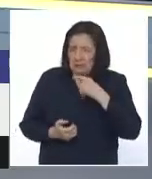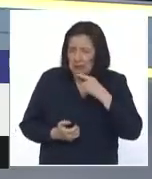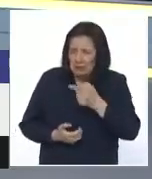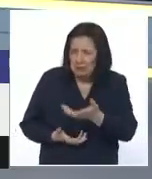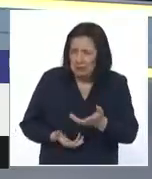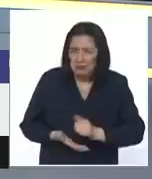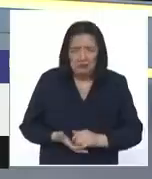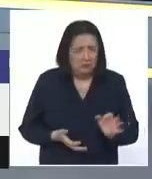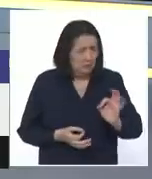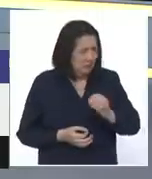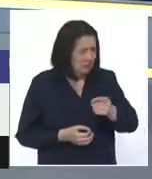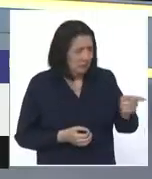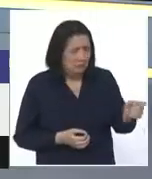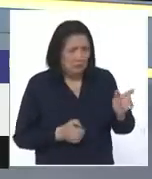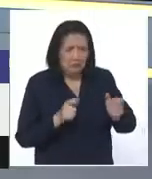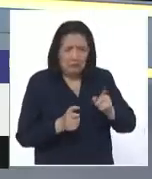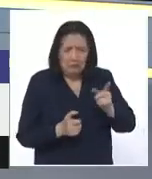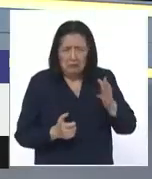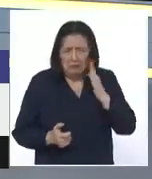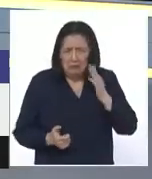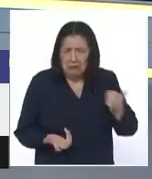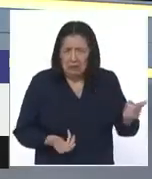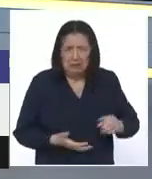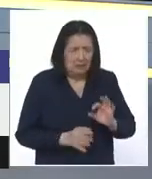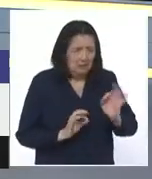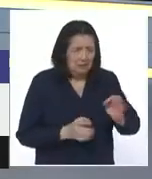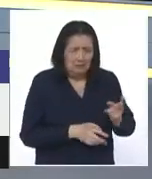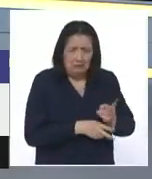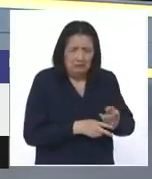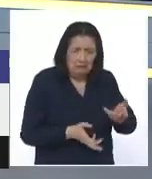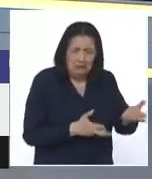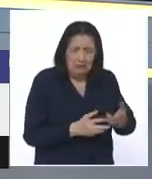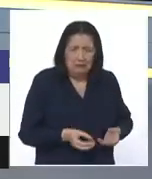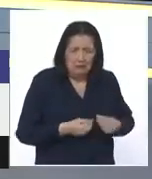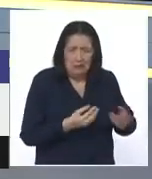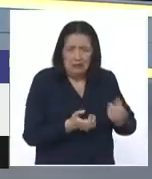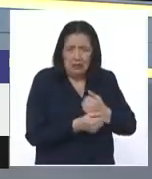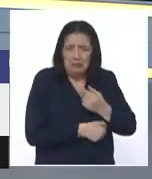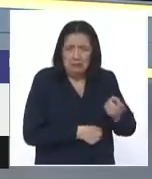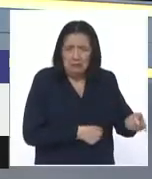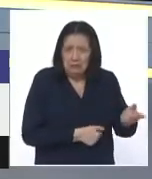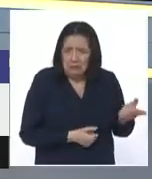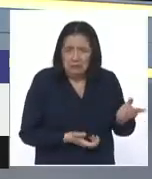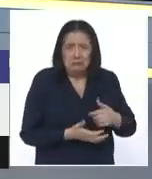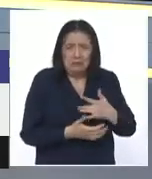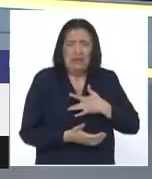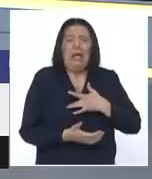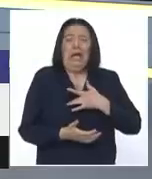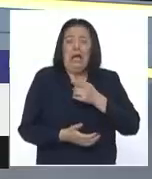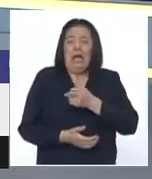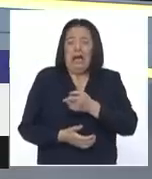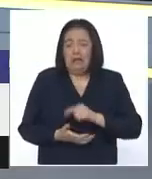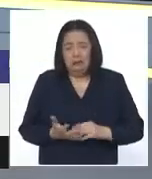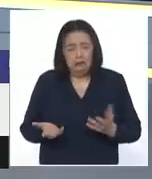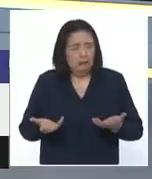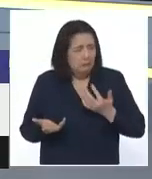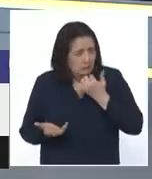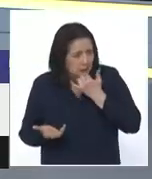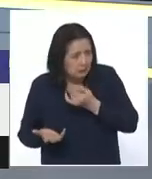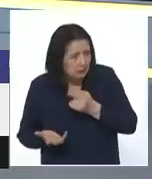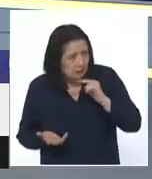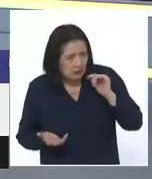No tienen madre esta gente, nadie los ha criado, no les han dado ni un poquito de amor para siquiera conmoverse con una situación